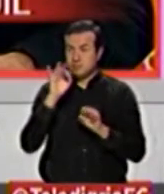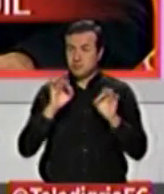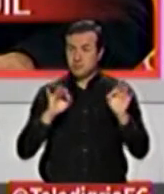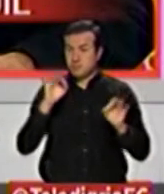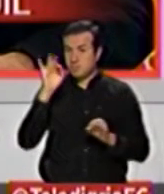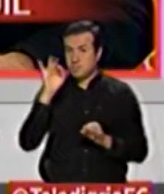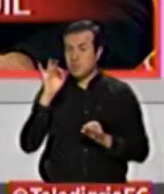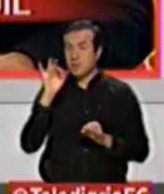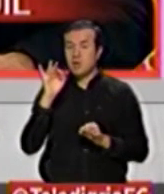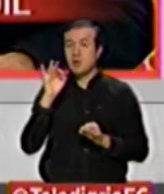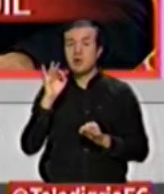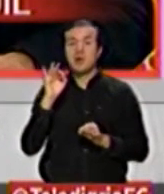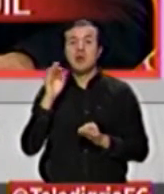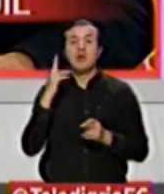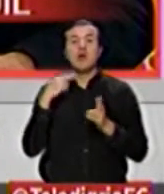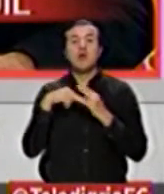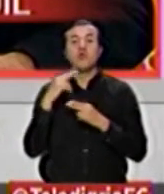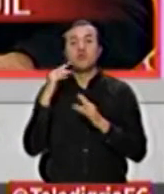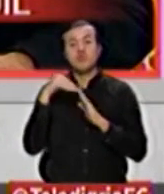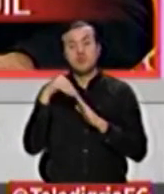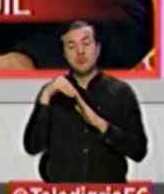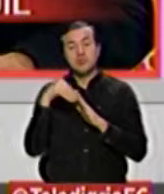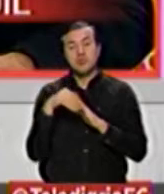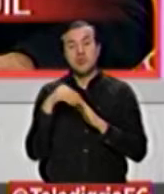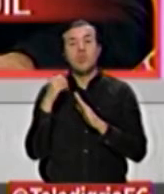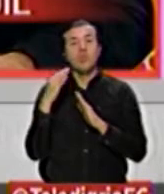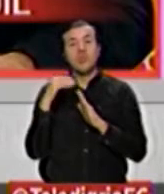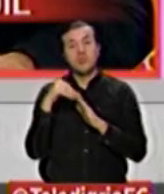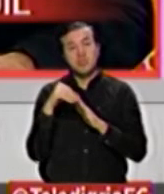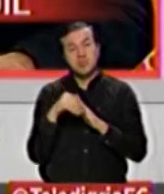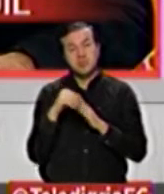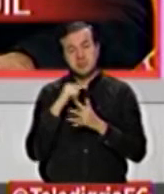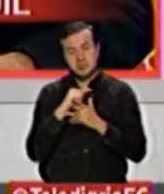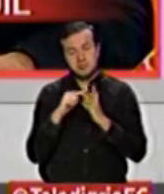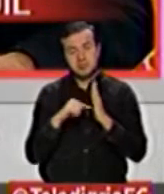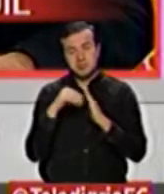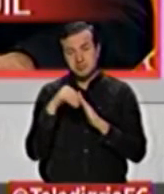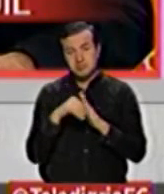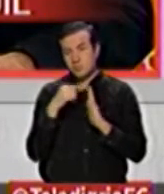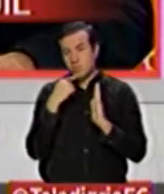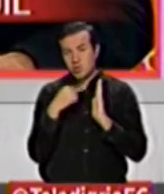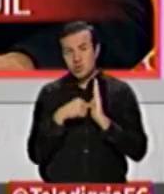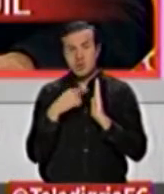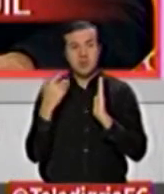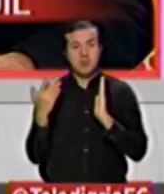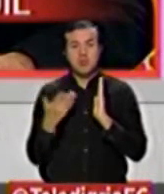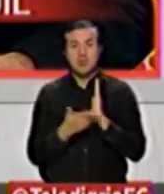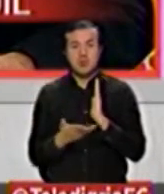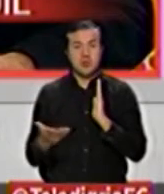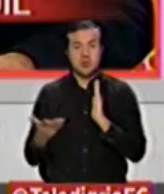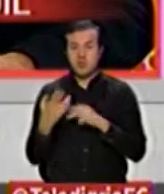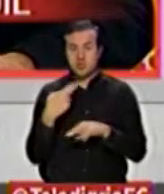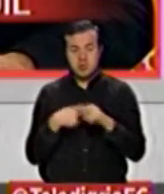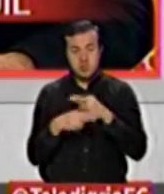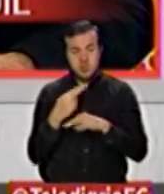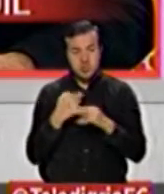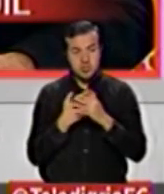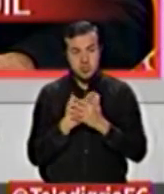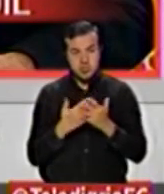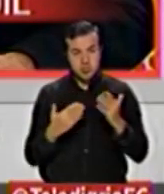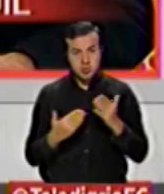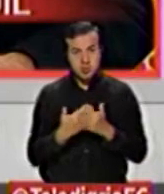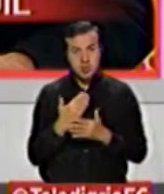Business que ha decaído por diferentes factores, entre ellos la constitución de un negocio.